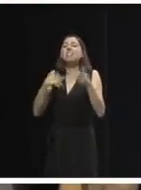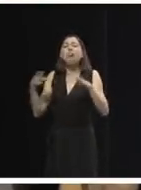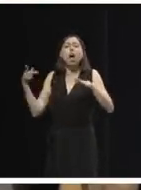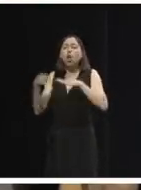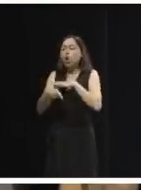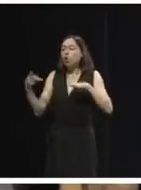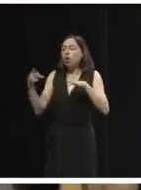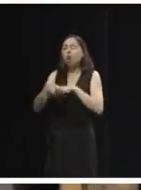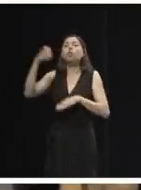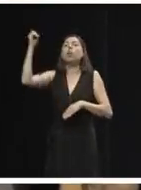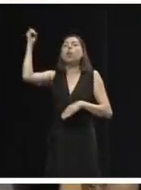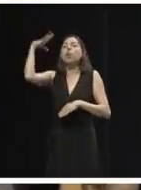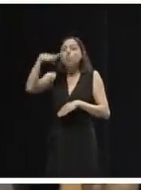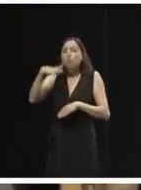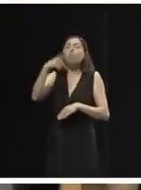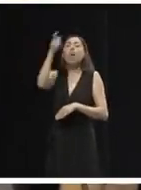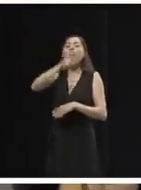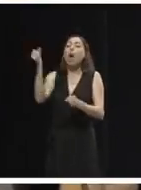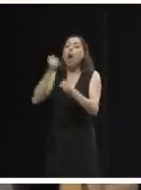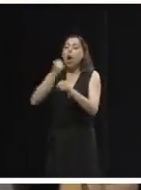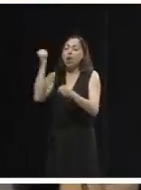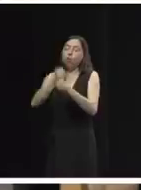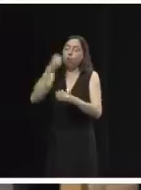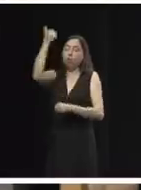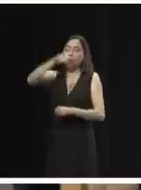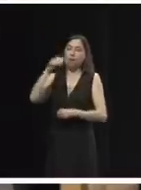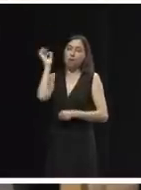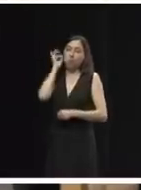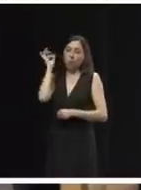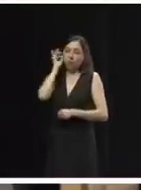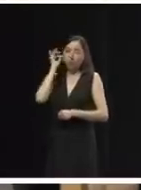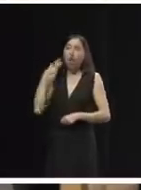luz a los obreros y a las obreras.